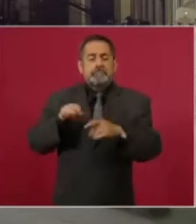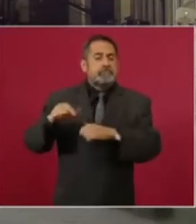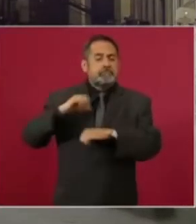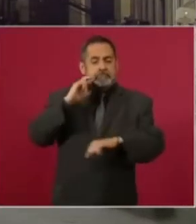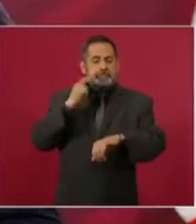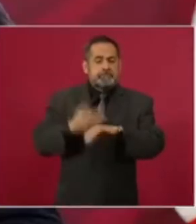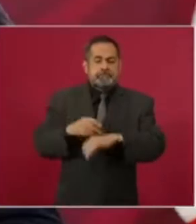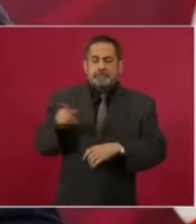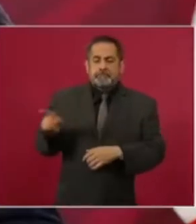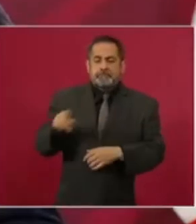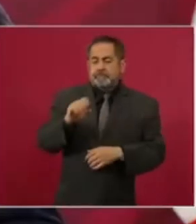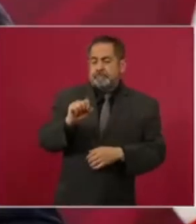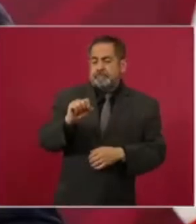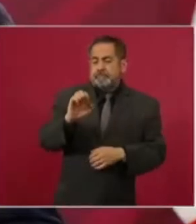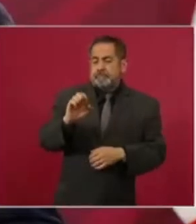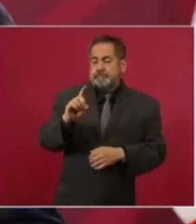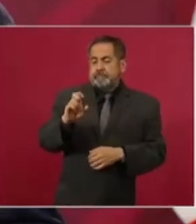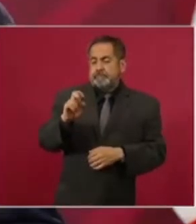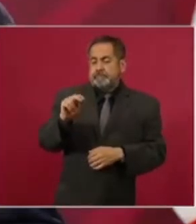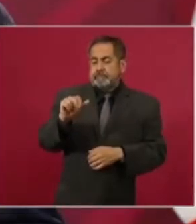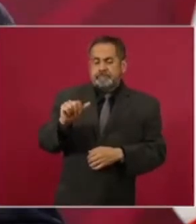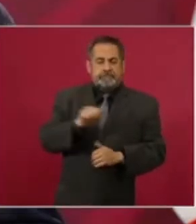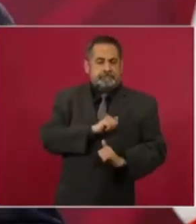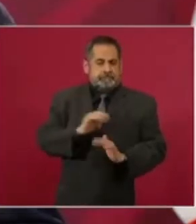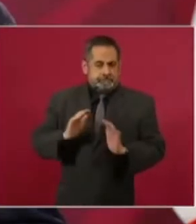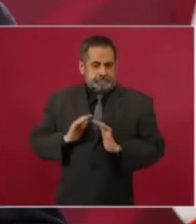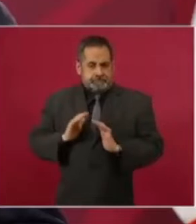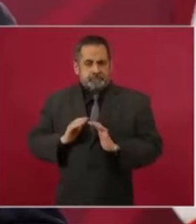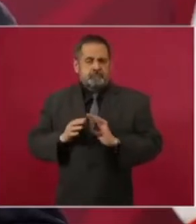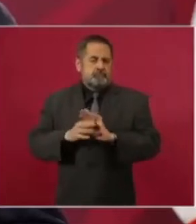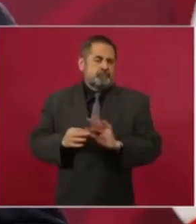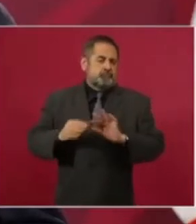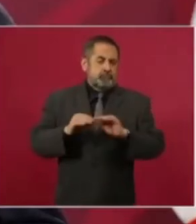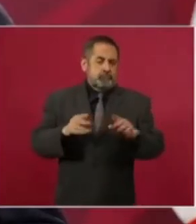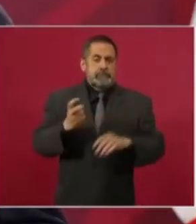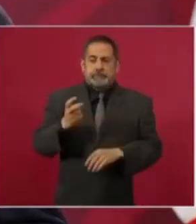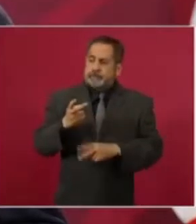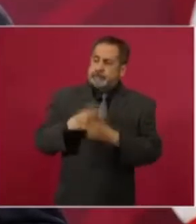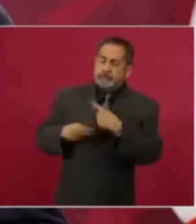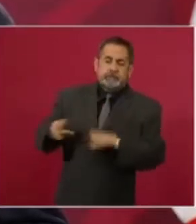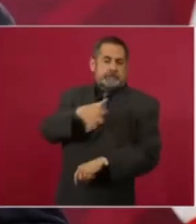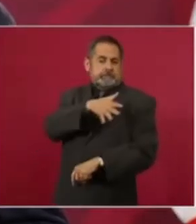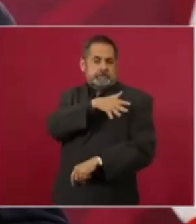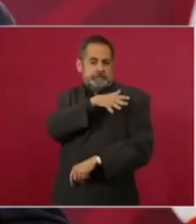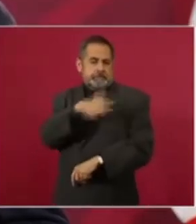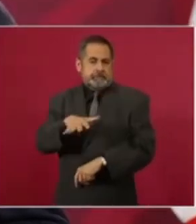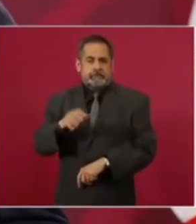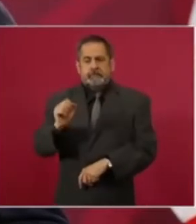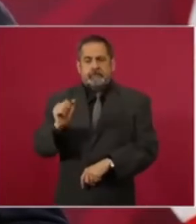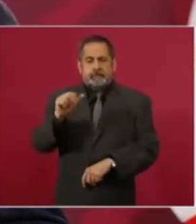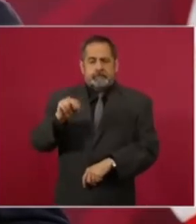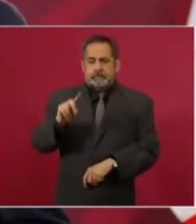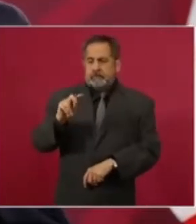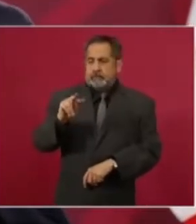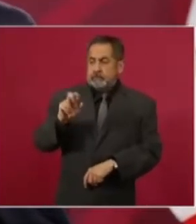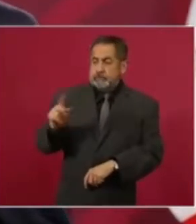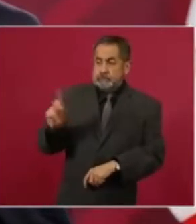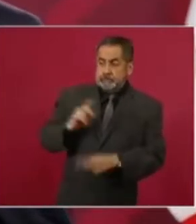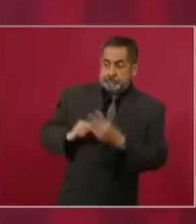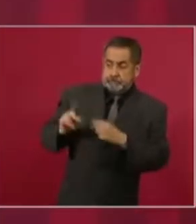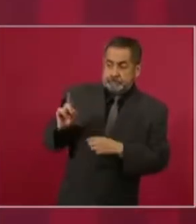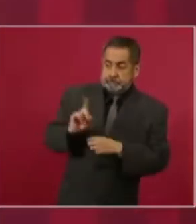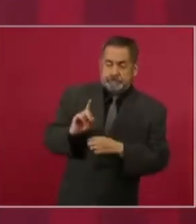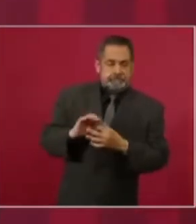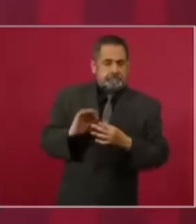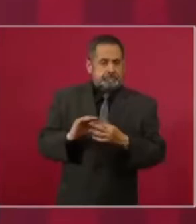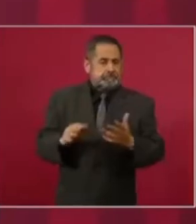Defensa, por eso va a informar el general Luis Crescencio Sandoval, y todo